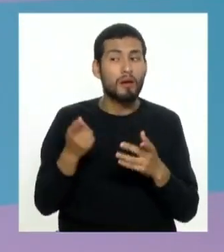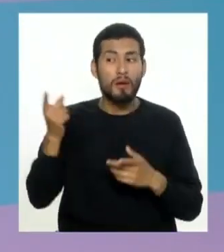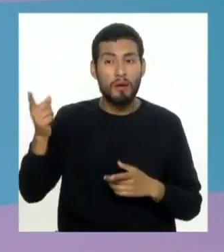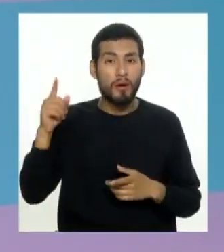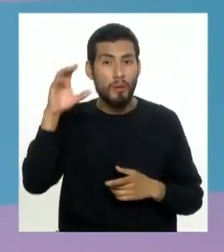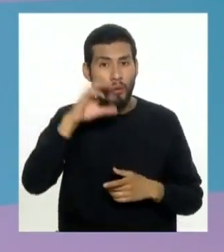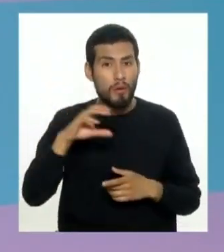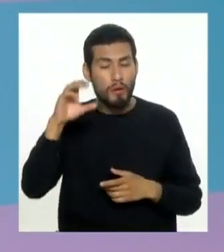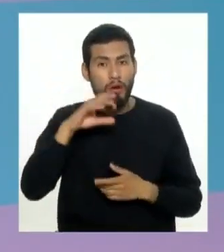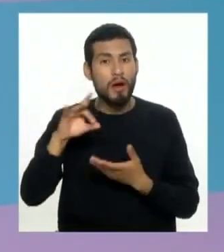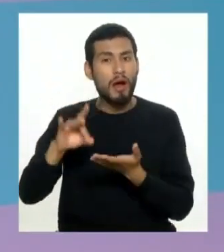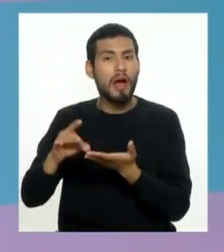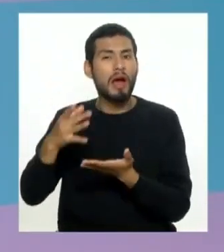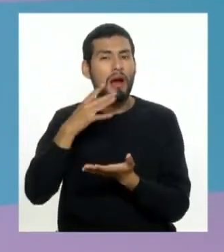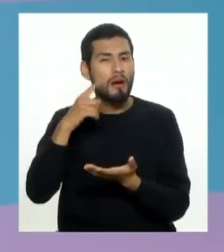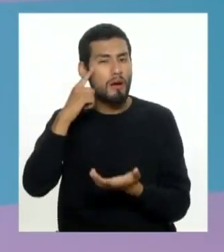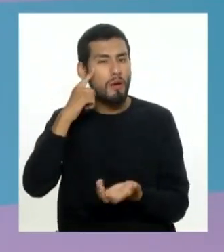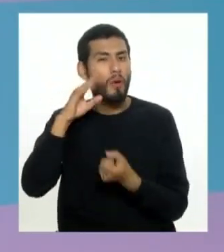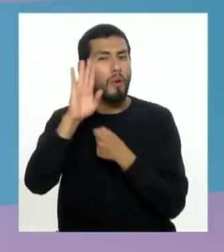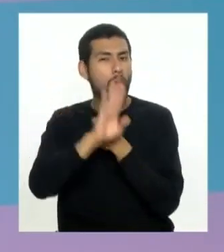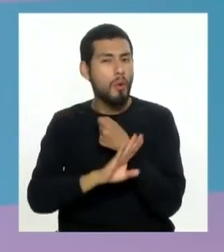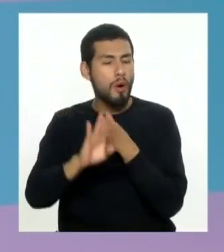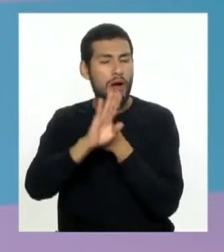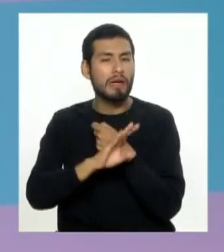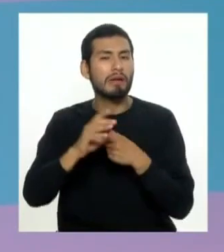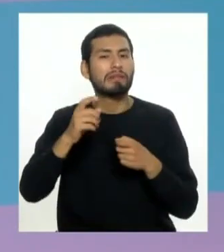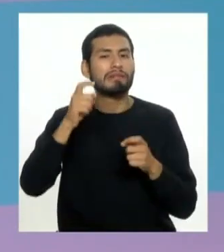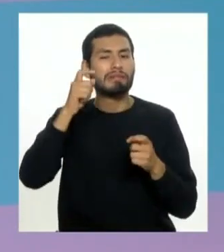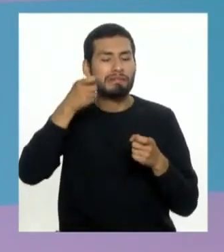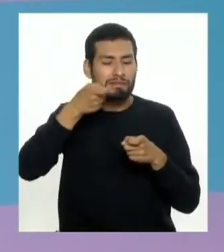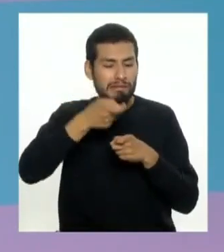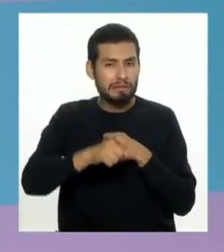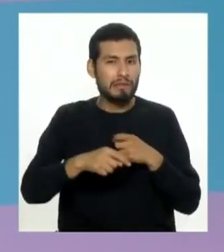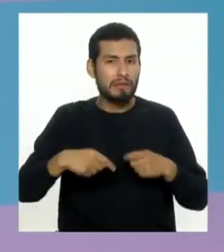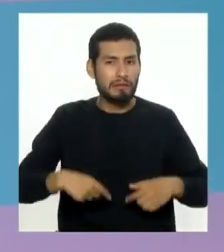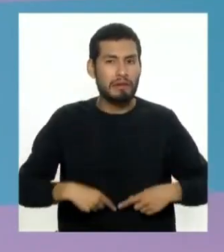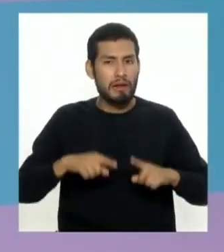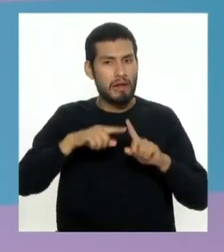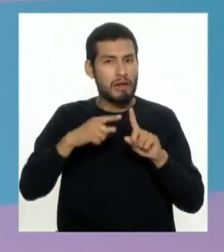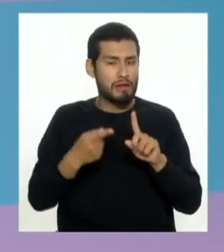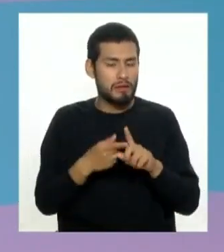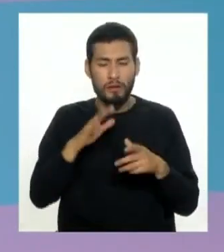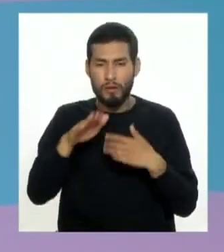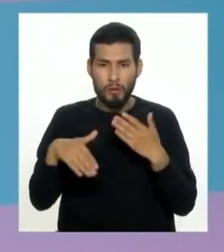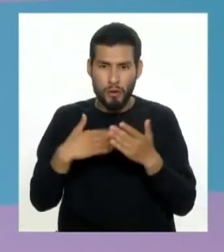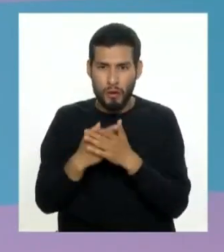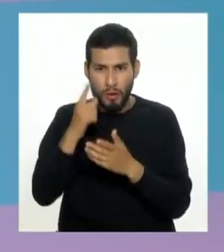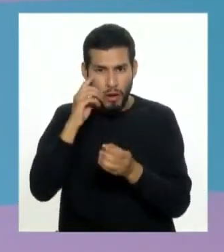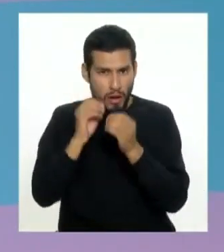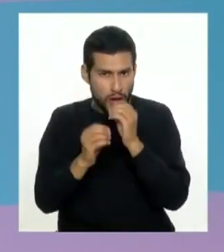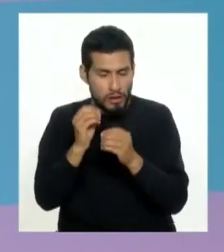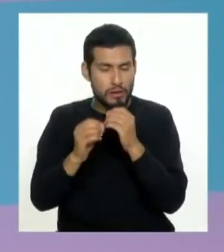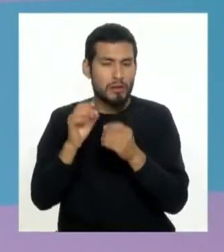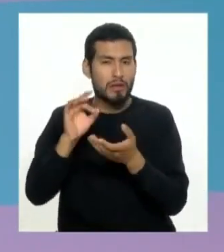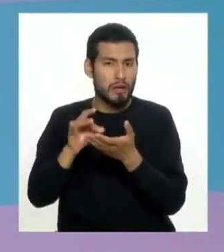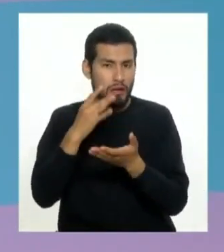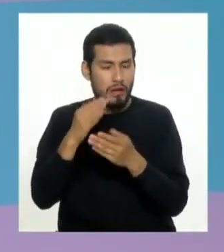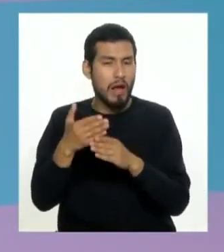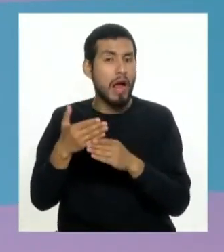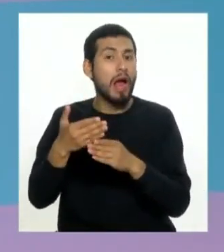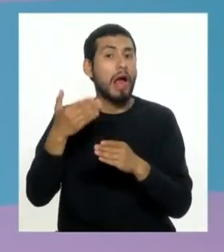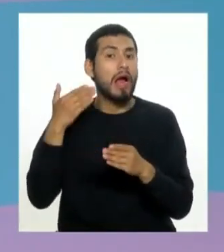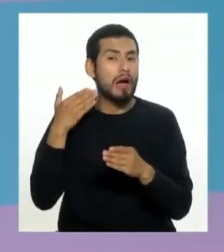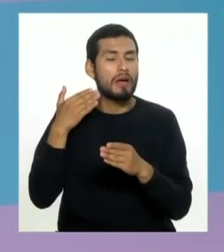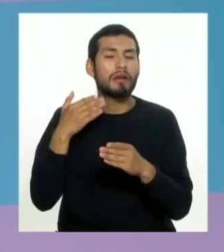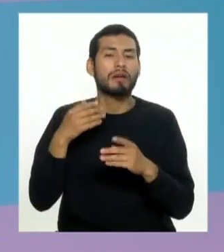busque el fármaco más seguro o con menos riesgo durante el embarazo y se haga toda una optimización farmacológica antes